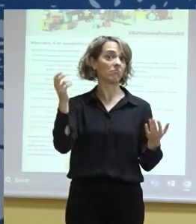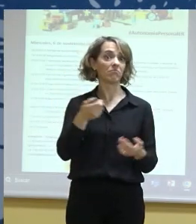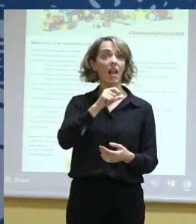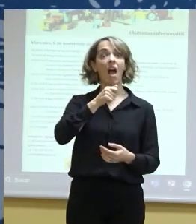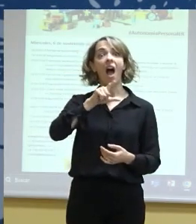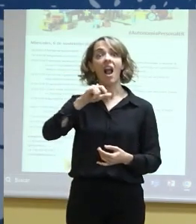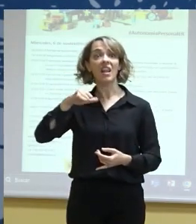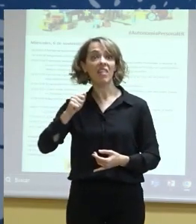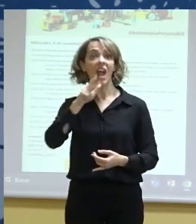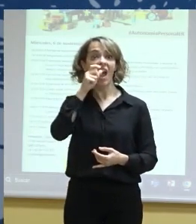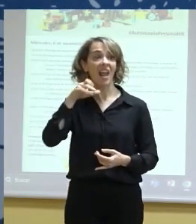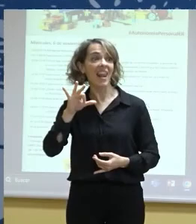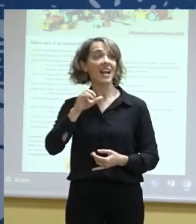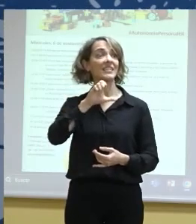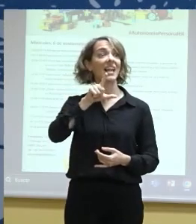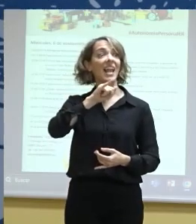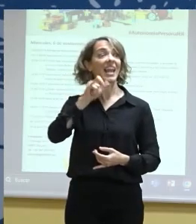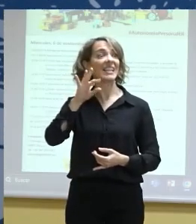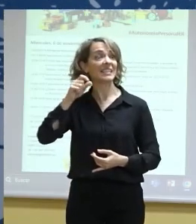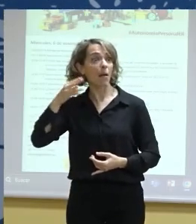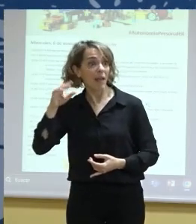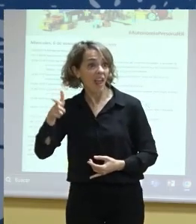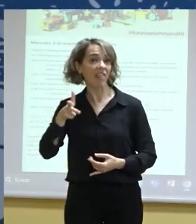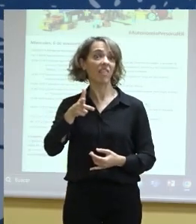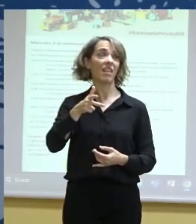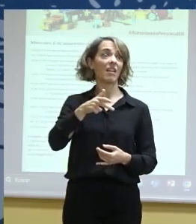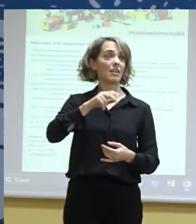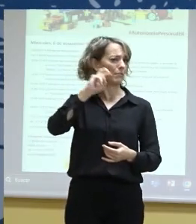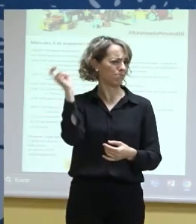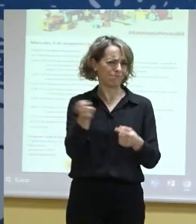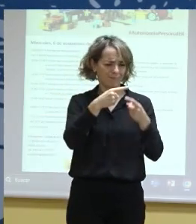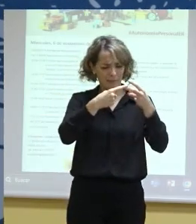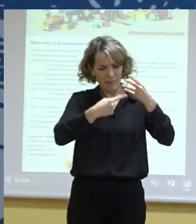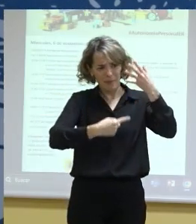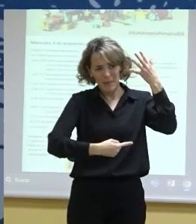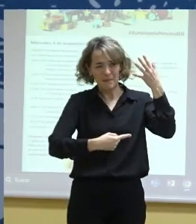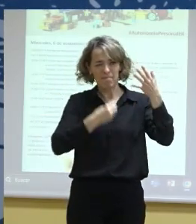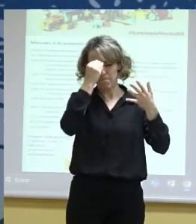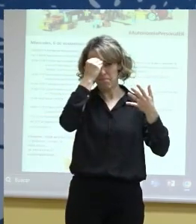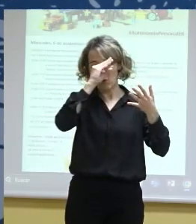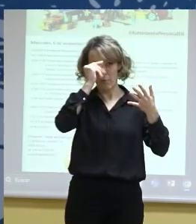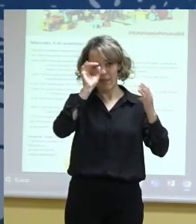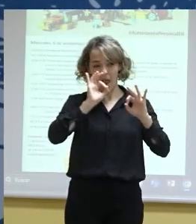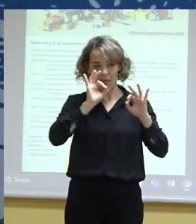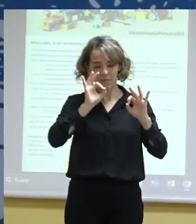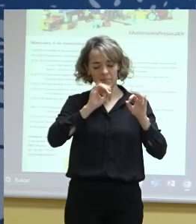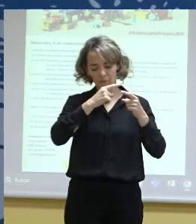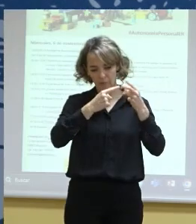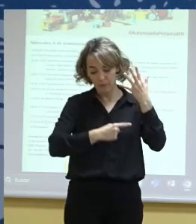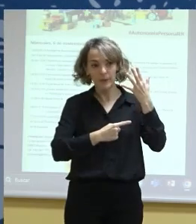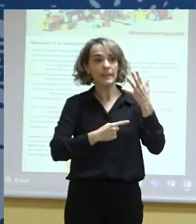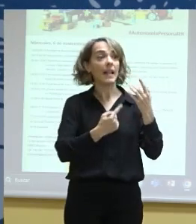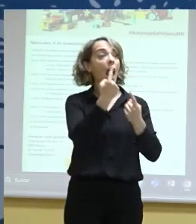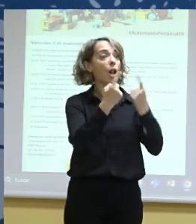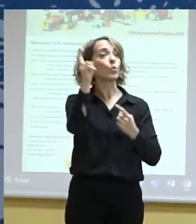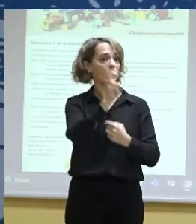Alicia Eras, Elizabeth Molina, Lucía Pel Castilla, creo que no me dejo a nadie. Bueno, pues que algunos ya estáis por